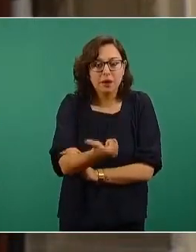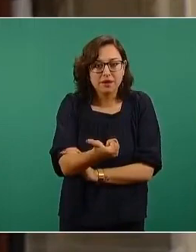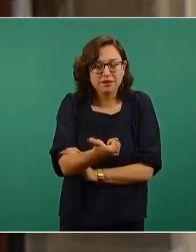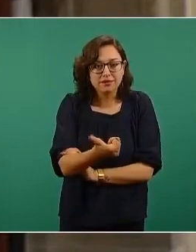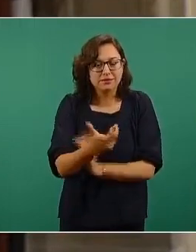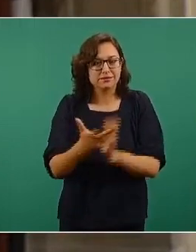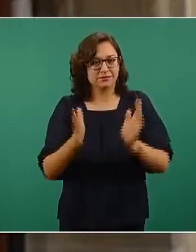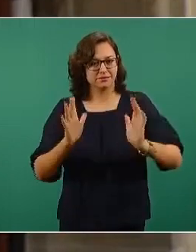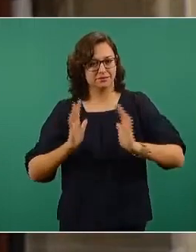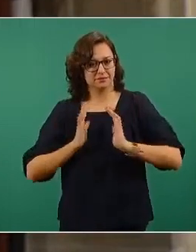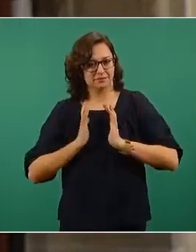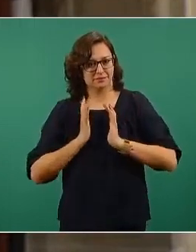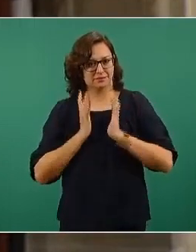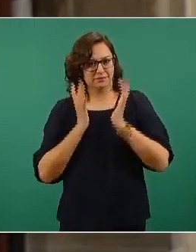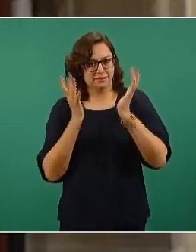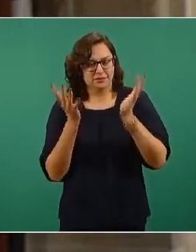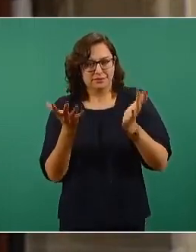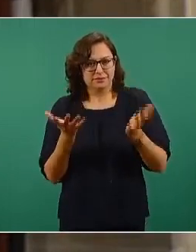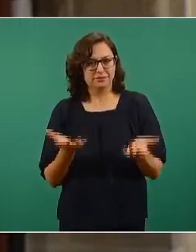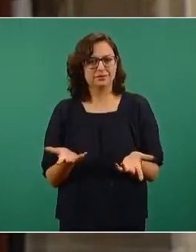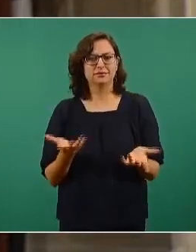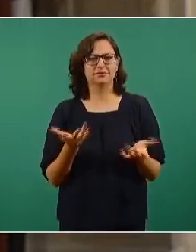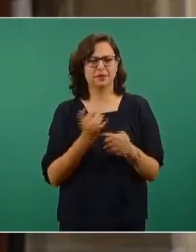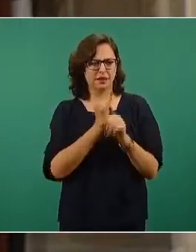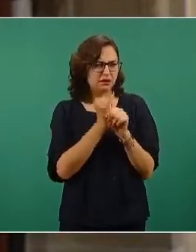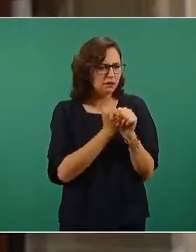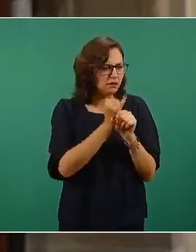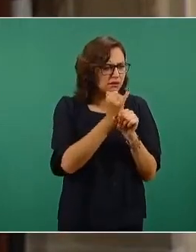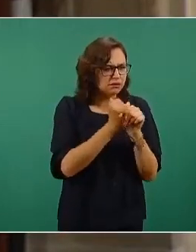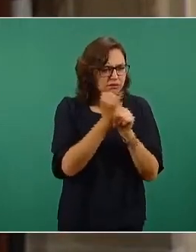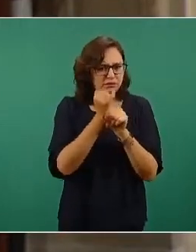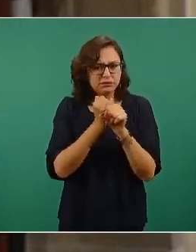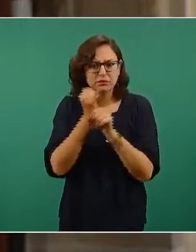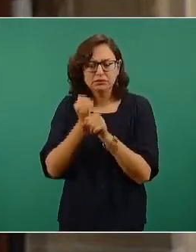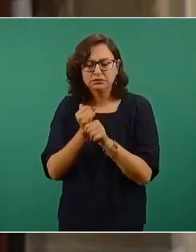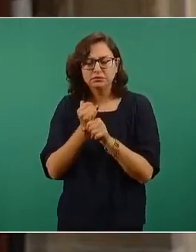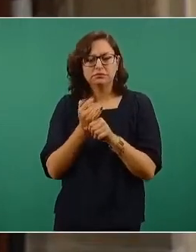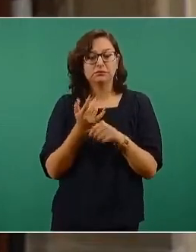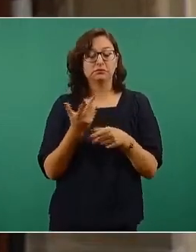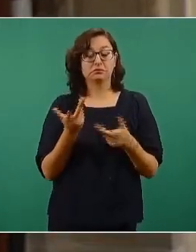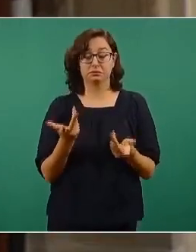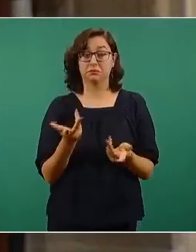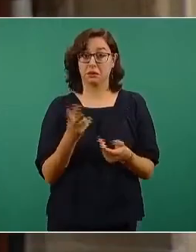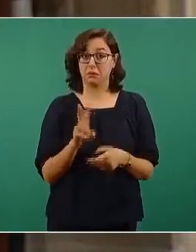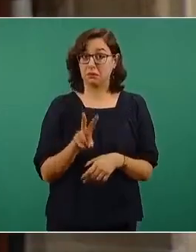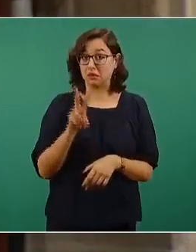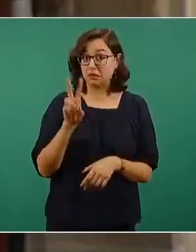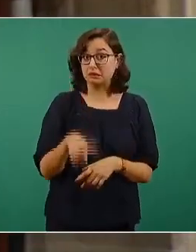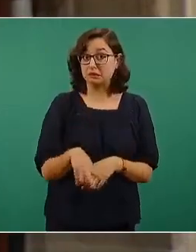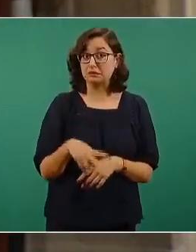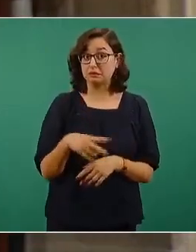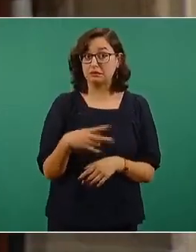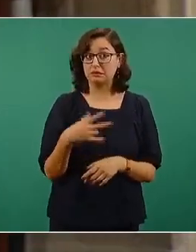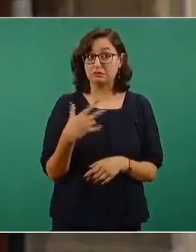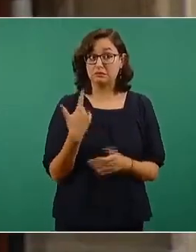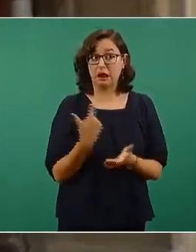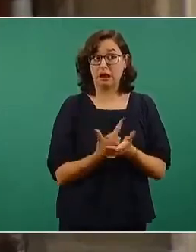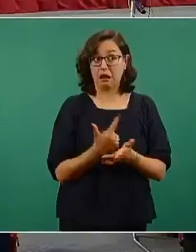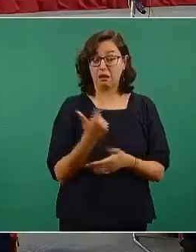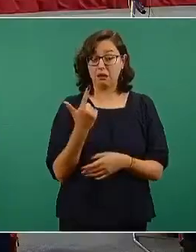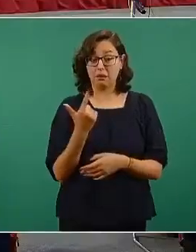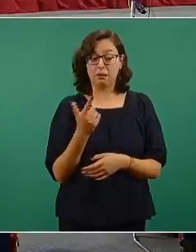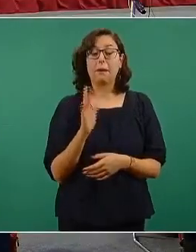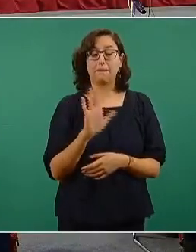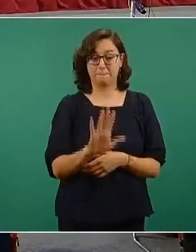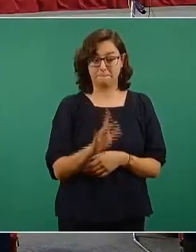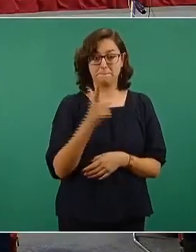que pareciera ser menor, pues investigando nos dimos cuenta de algunas cosas que me gustaría señalar. Lo primero